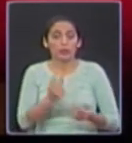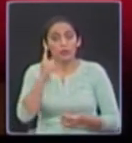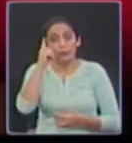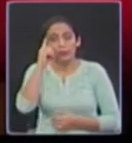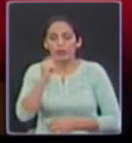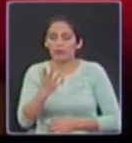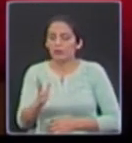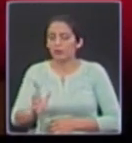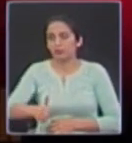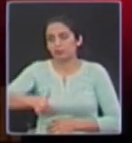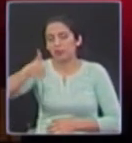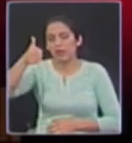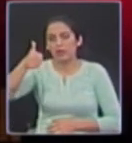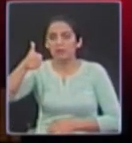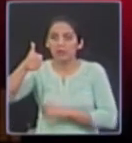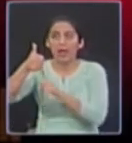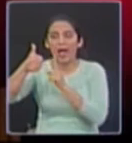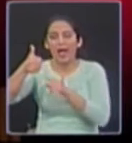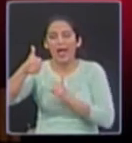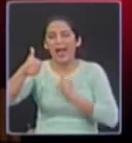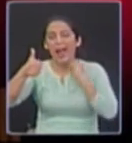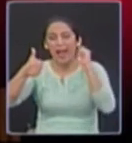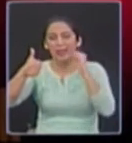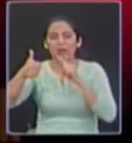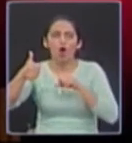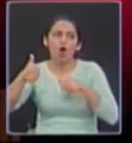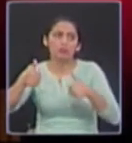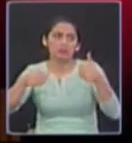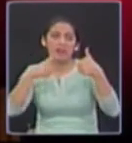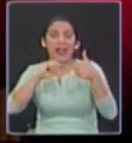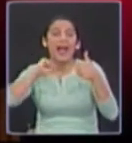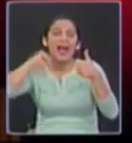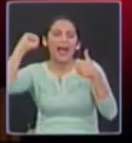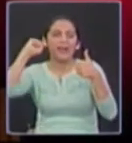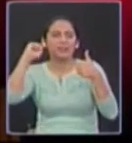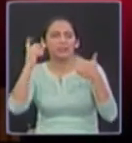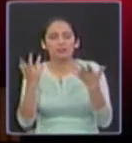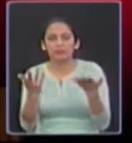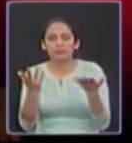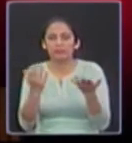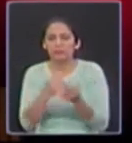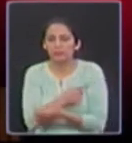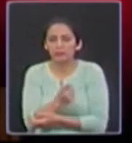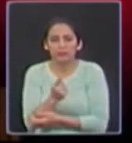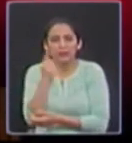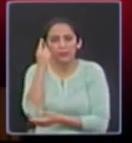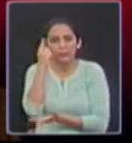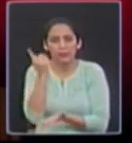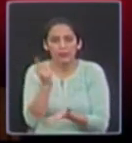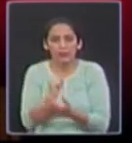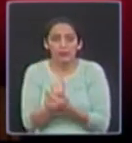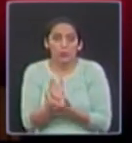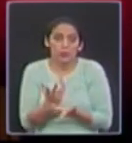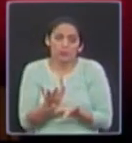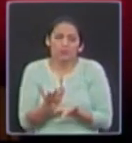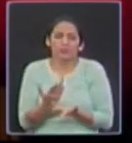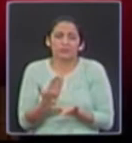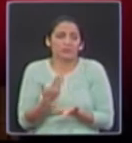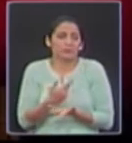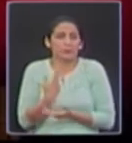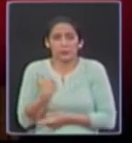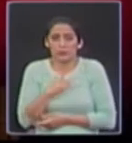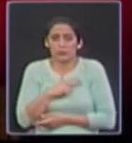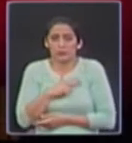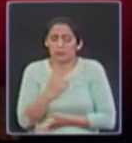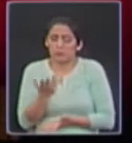u otra tendencia? Porque hay quienes dicen, igual, cualquiera que sea presidente, nosotros tenemos que seguir trabajando, el sector tiene